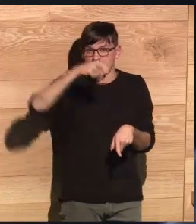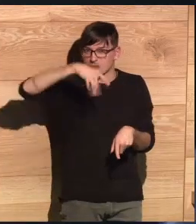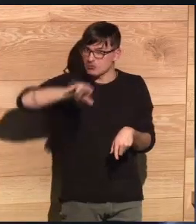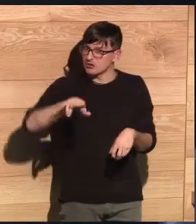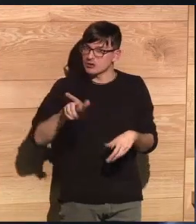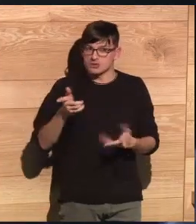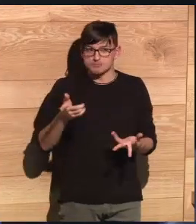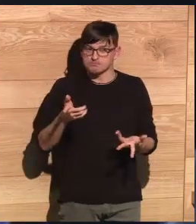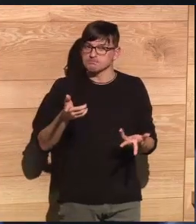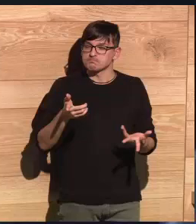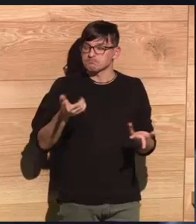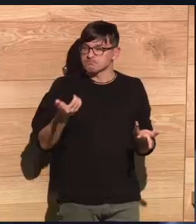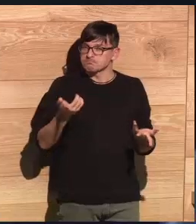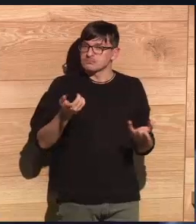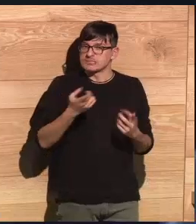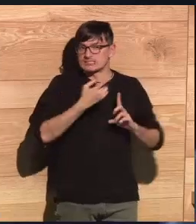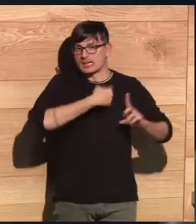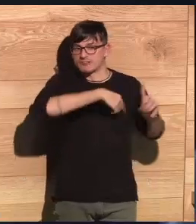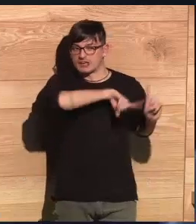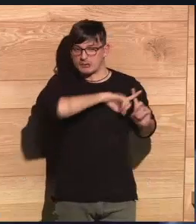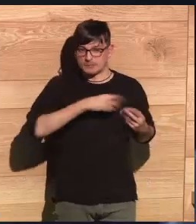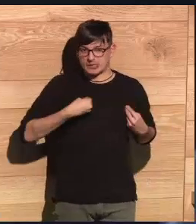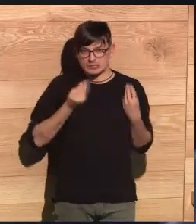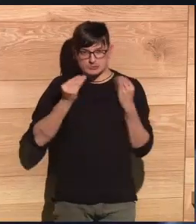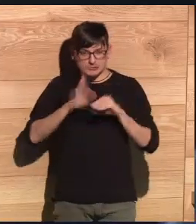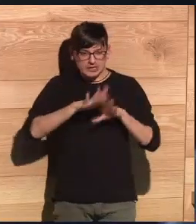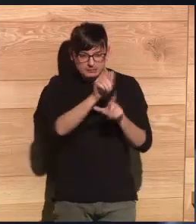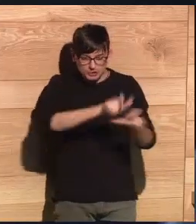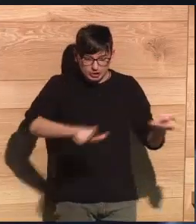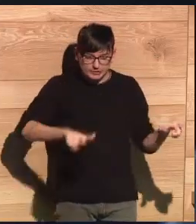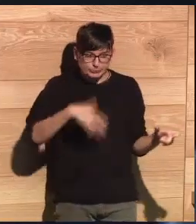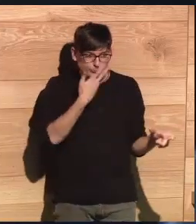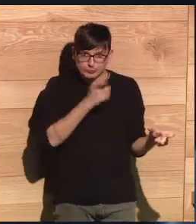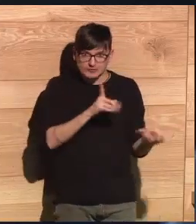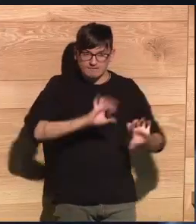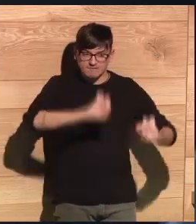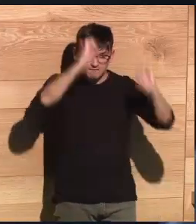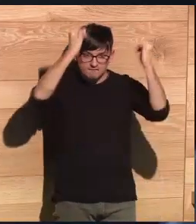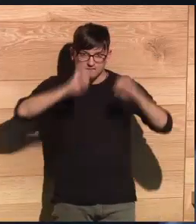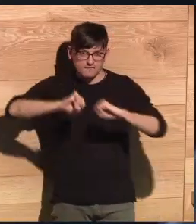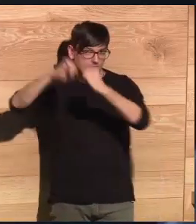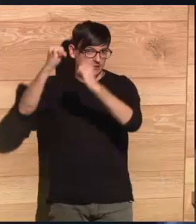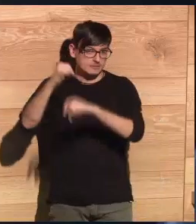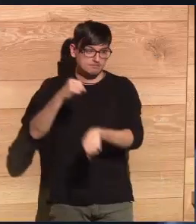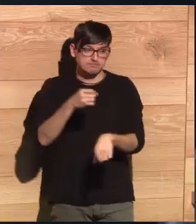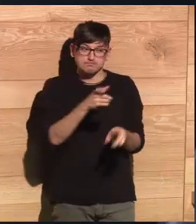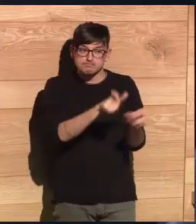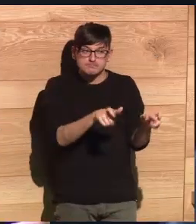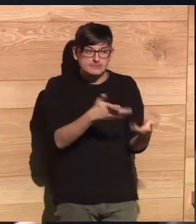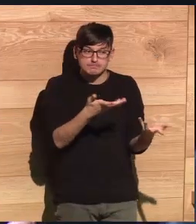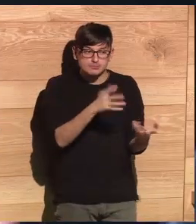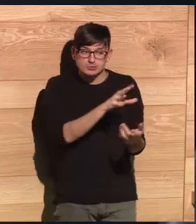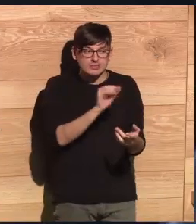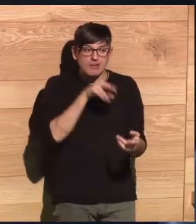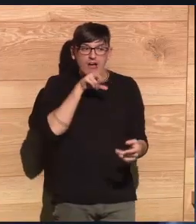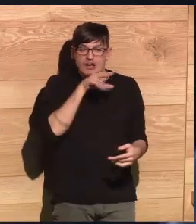forma para salvar a tantos desconocidos, personas que ellas ni tan siquiera eran capaces de entender